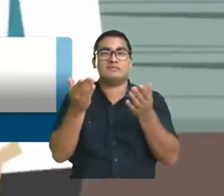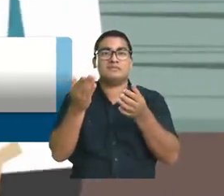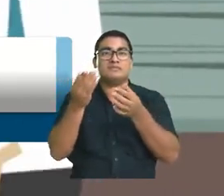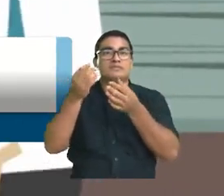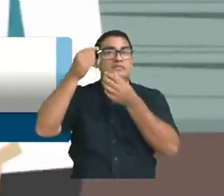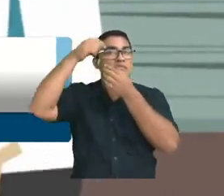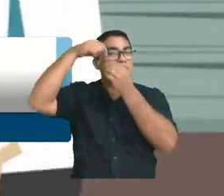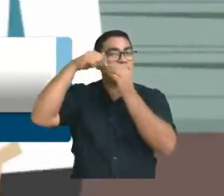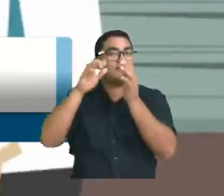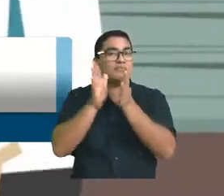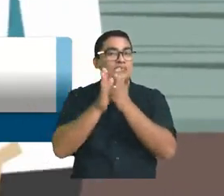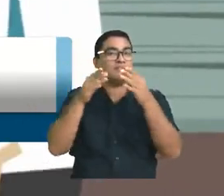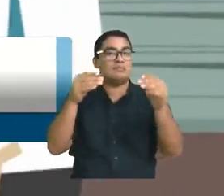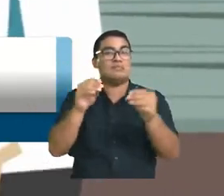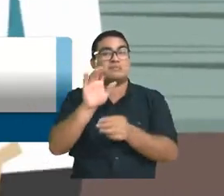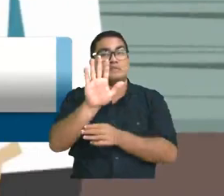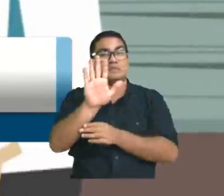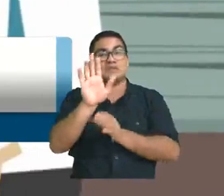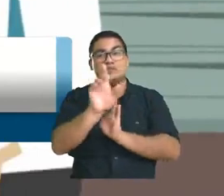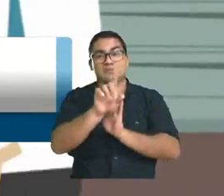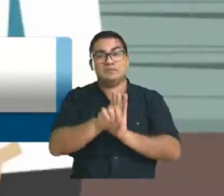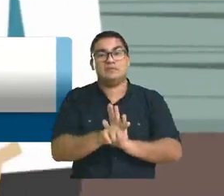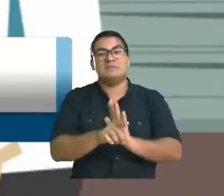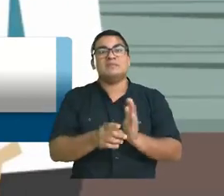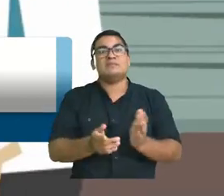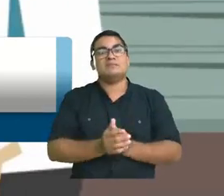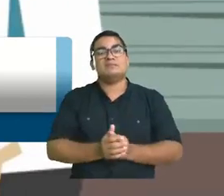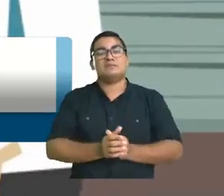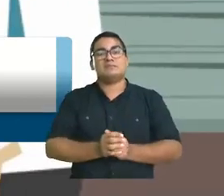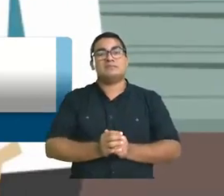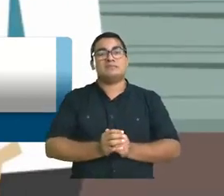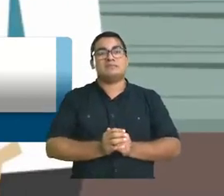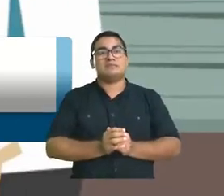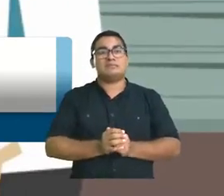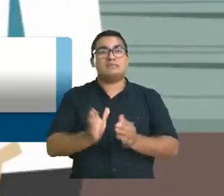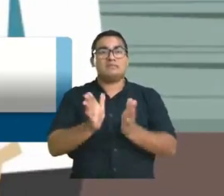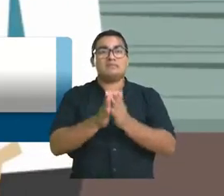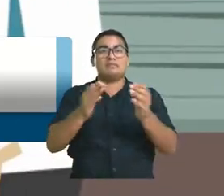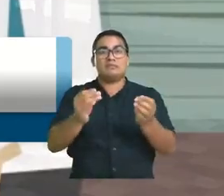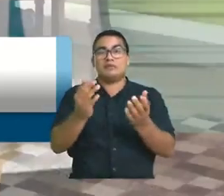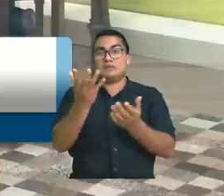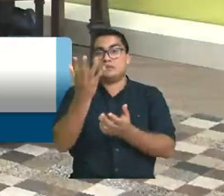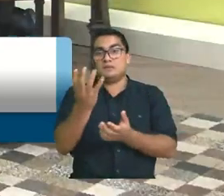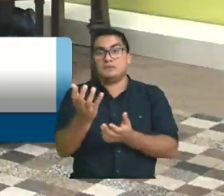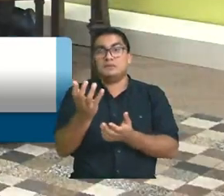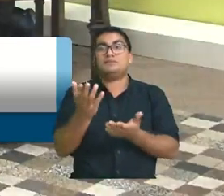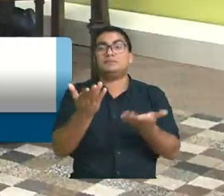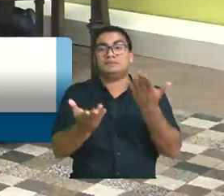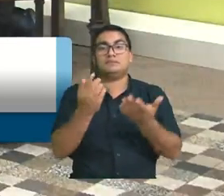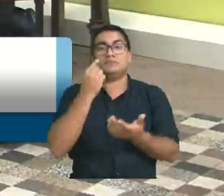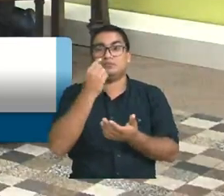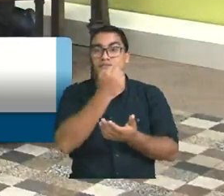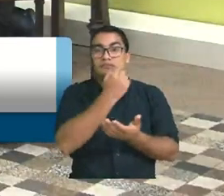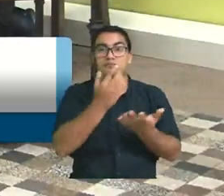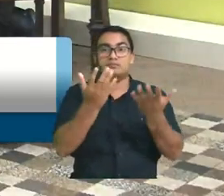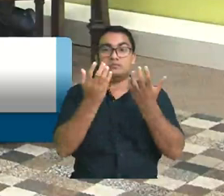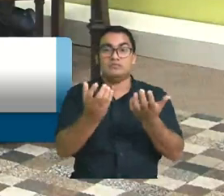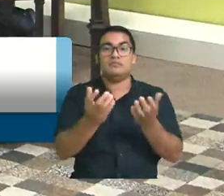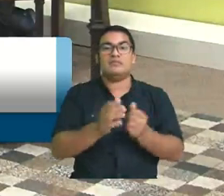de papel. ¿Por cuánto tiempo? 5 minutos, dice. 5 minutos, así es. Sí. Ya, si el papel está seco, estamos ante un síndrome de ojo seco.